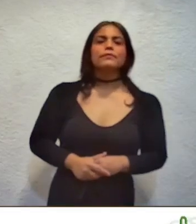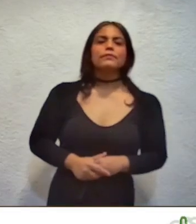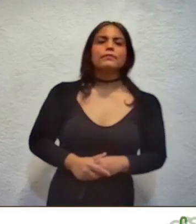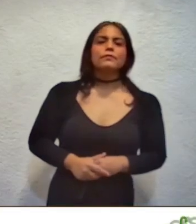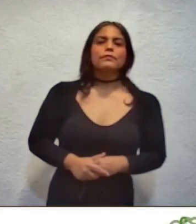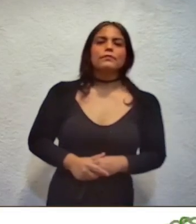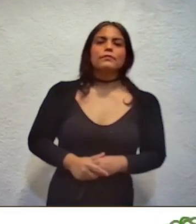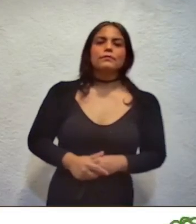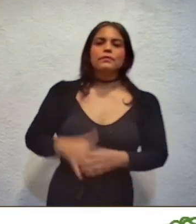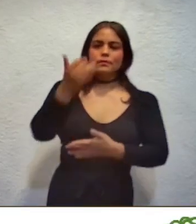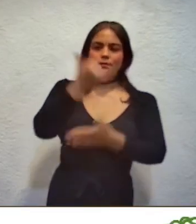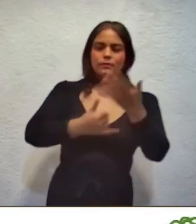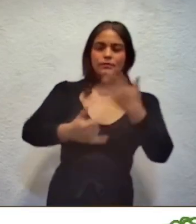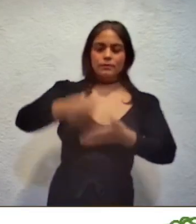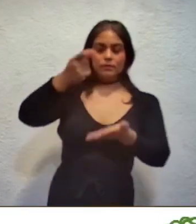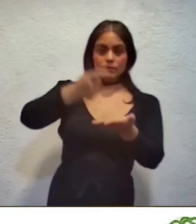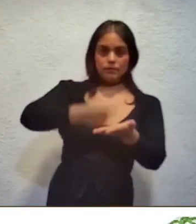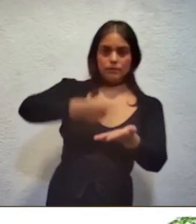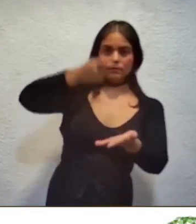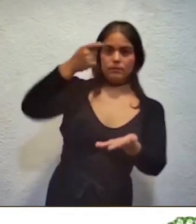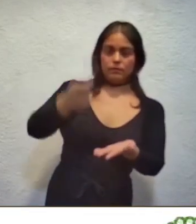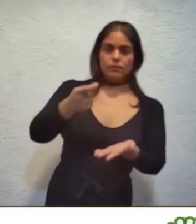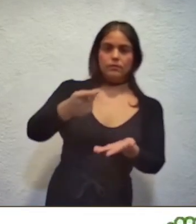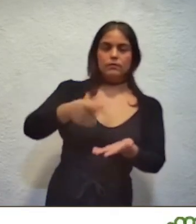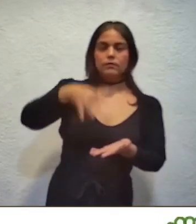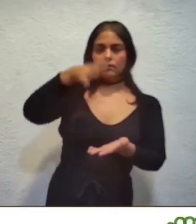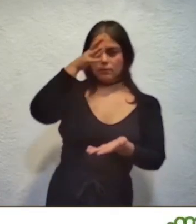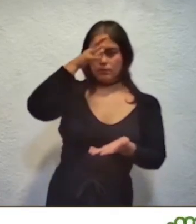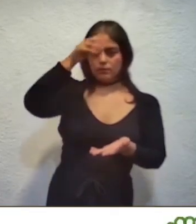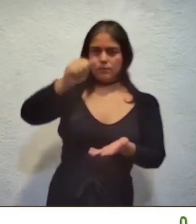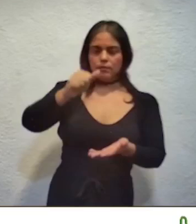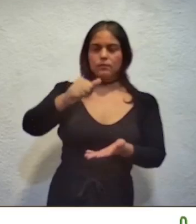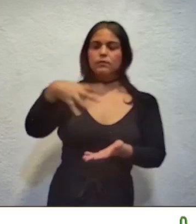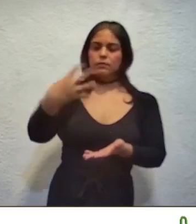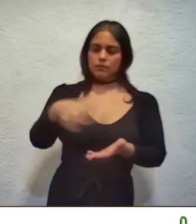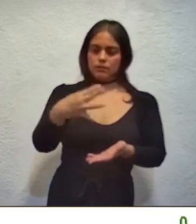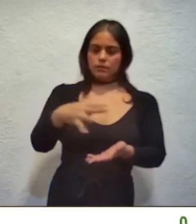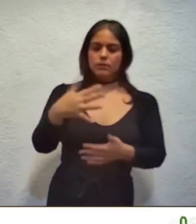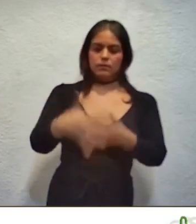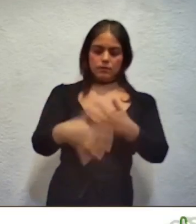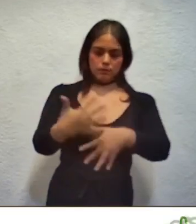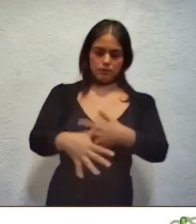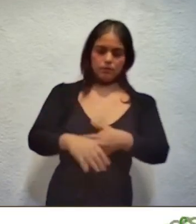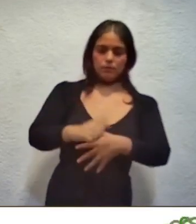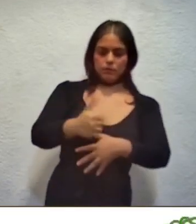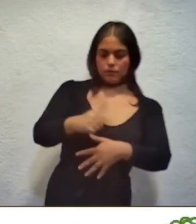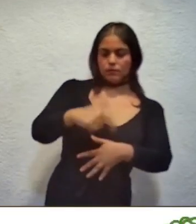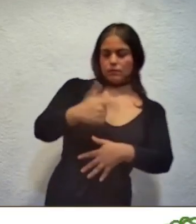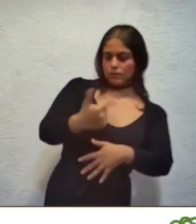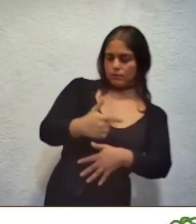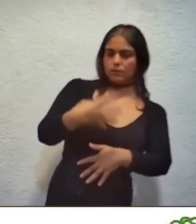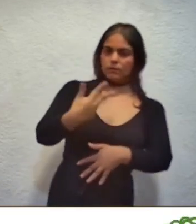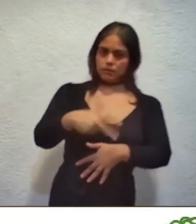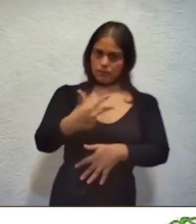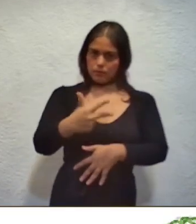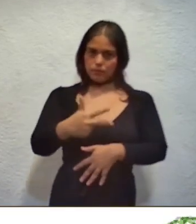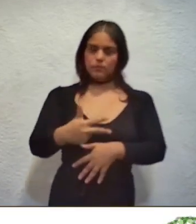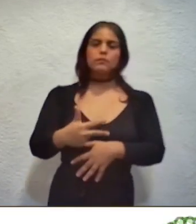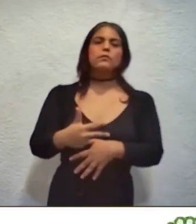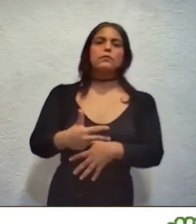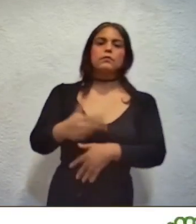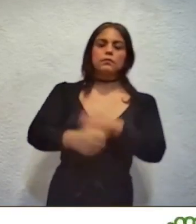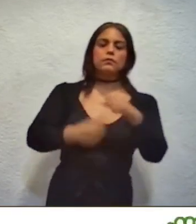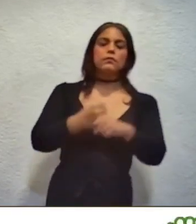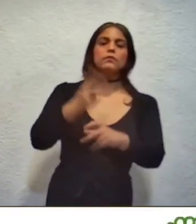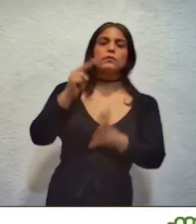cuenta con los proyectos de sentencias, convenio, instituto números 14, 15, 11, 12 y 13 de este